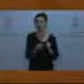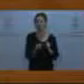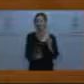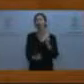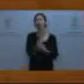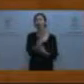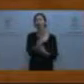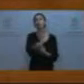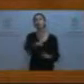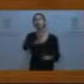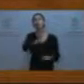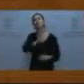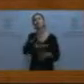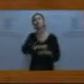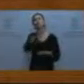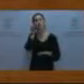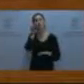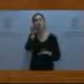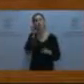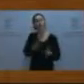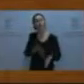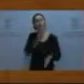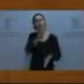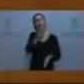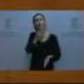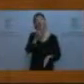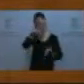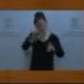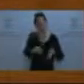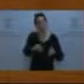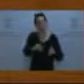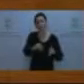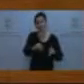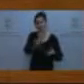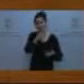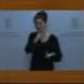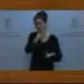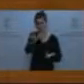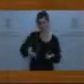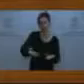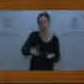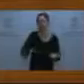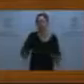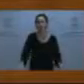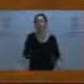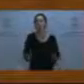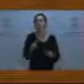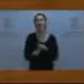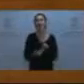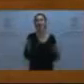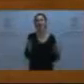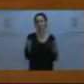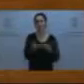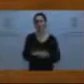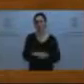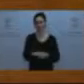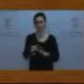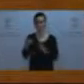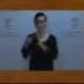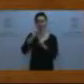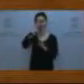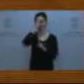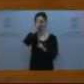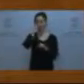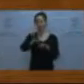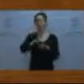consejera? Sobre esta urgente y necesaria actualización normativa quisiéramos saber qué va a hacer. El objetivo principal a favor